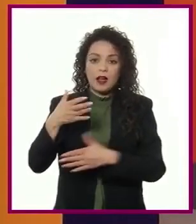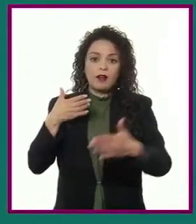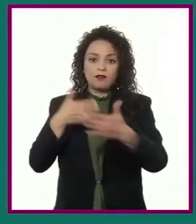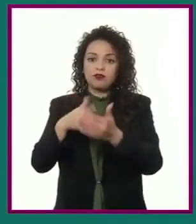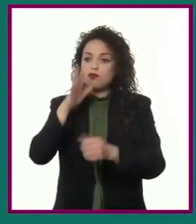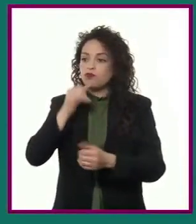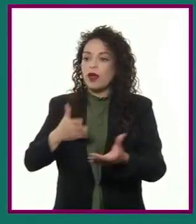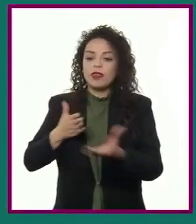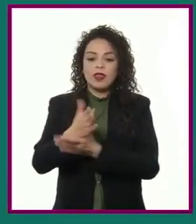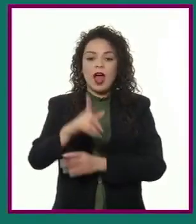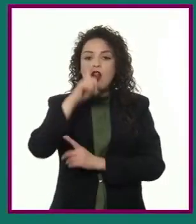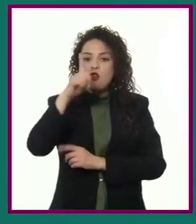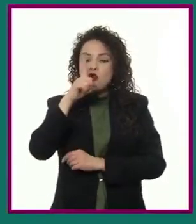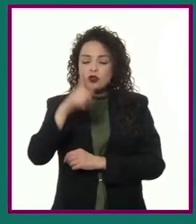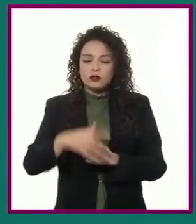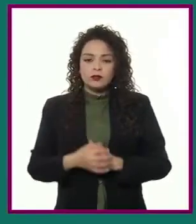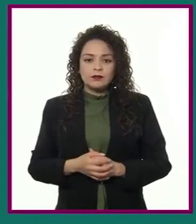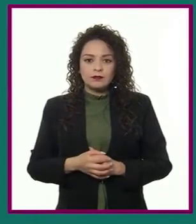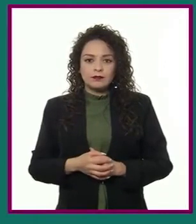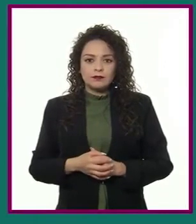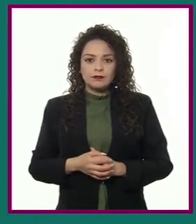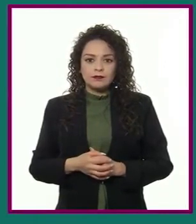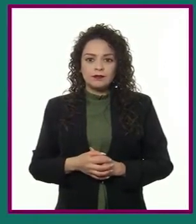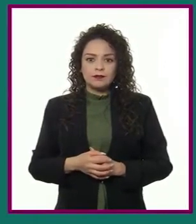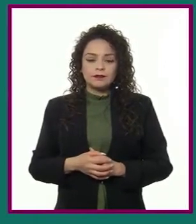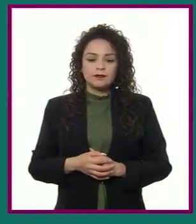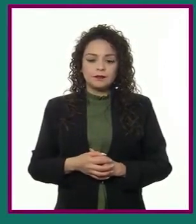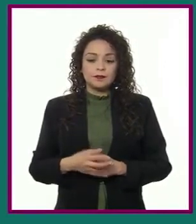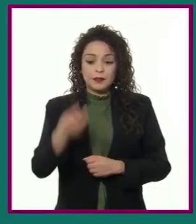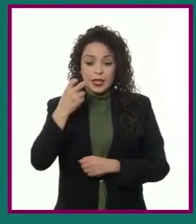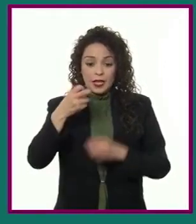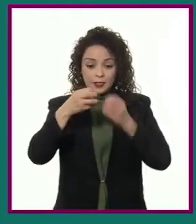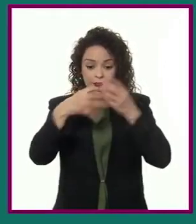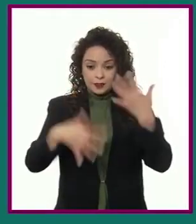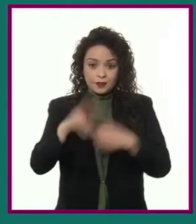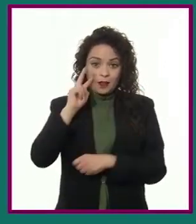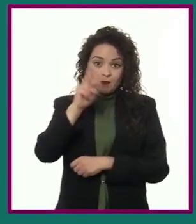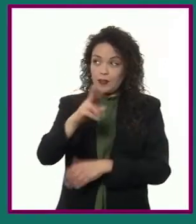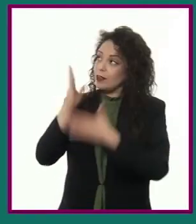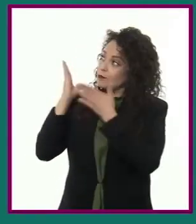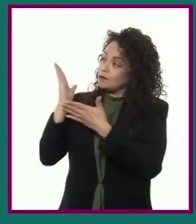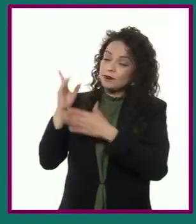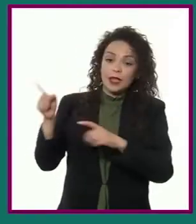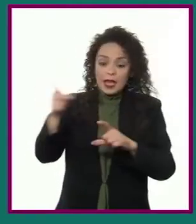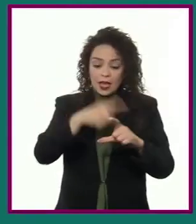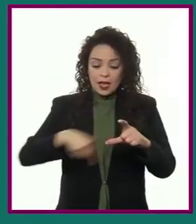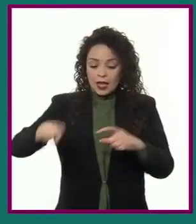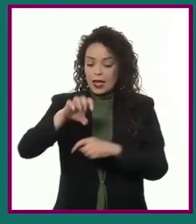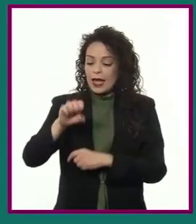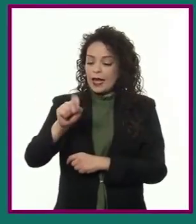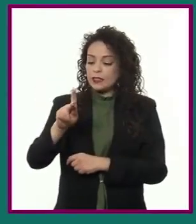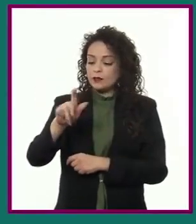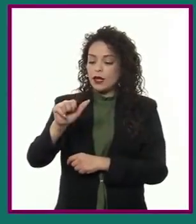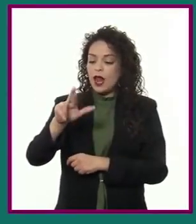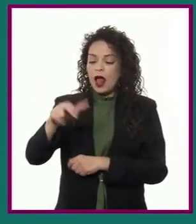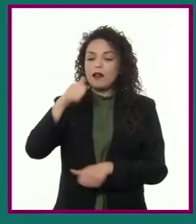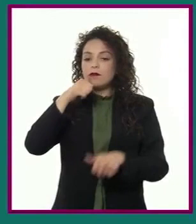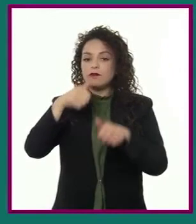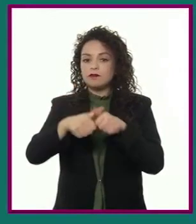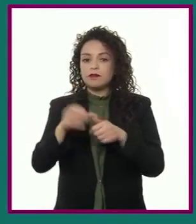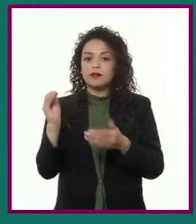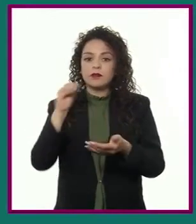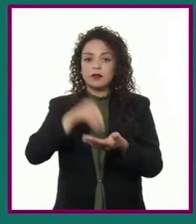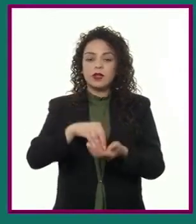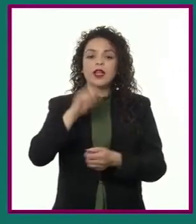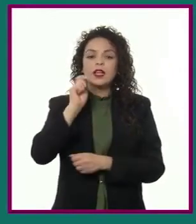del bulbo. En el diagrama de diapasón de Hubble, las espirales son designadas con la letra S